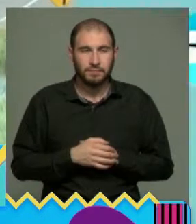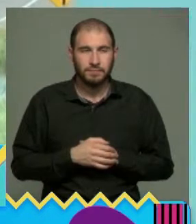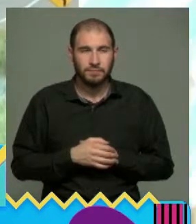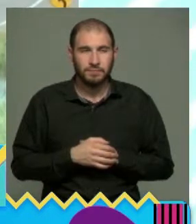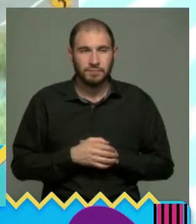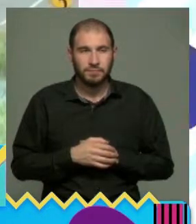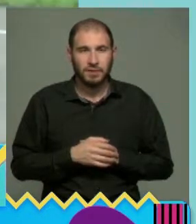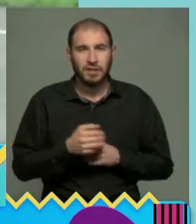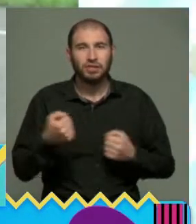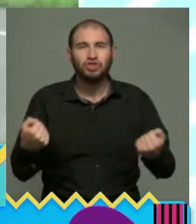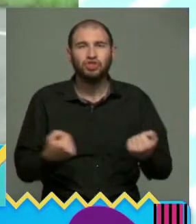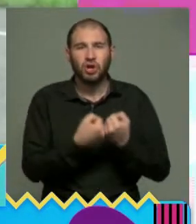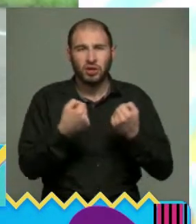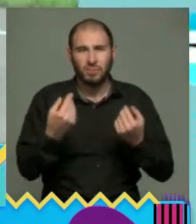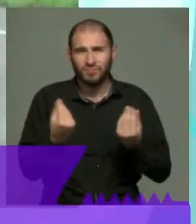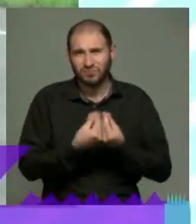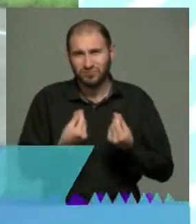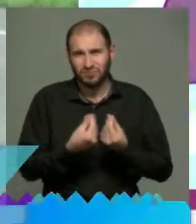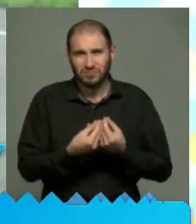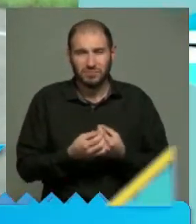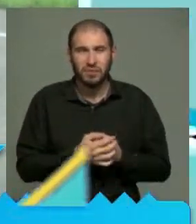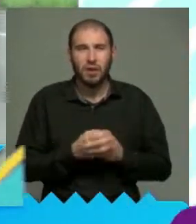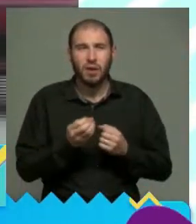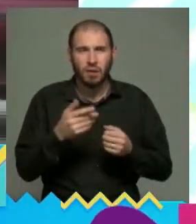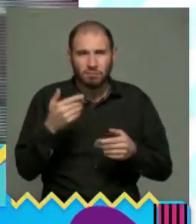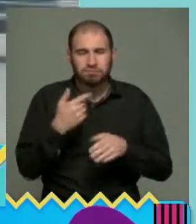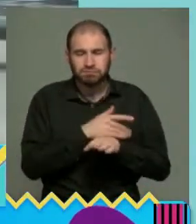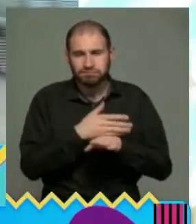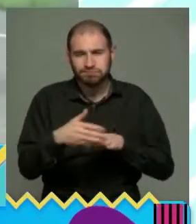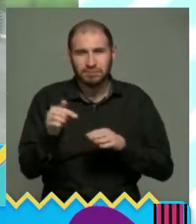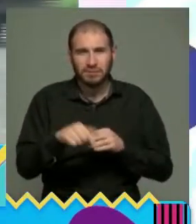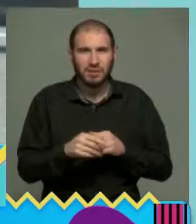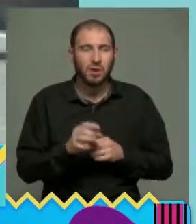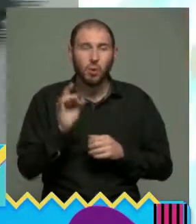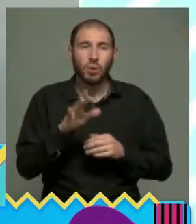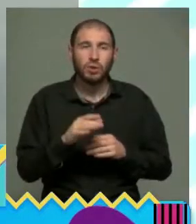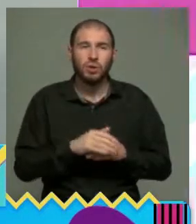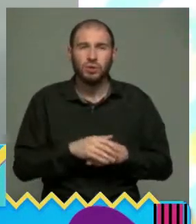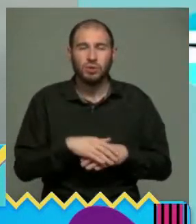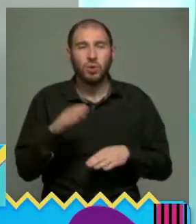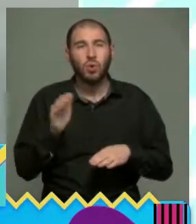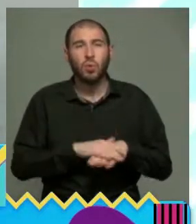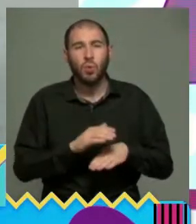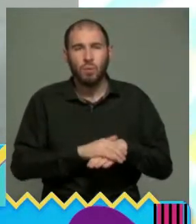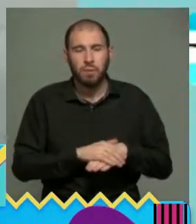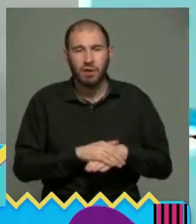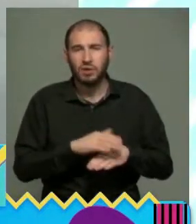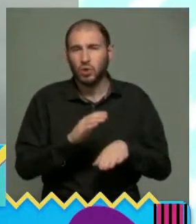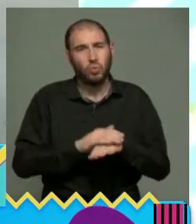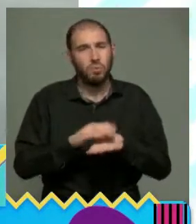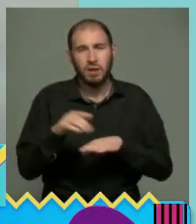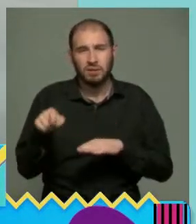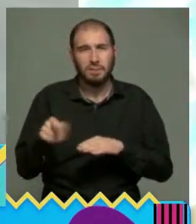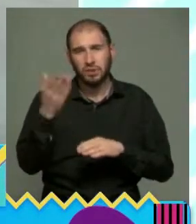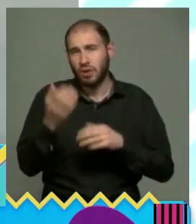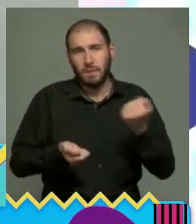Gran parte de los accidentes viales que se vienen produciendo es netamente por impericia y negligencia